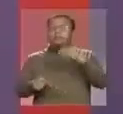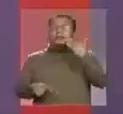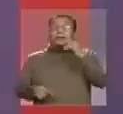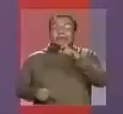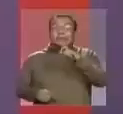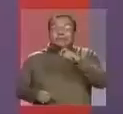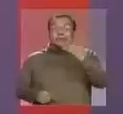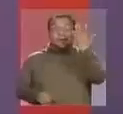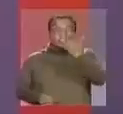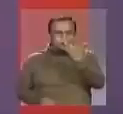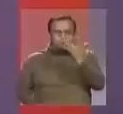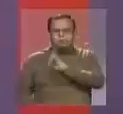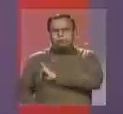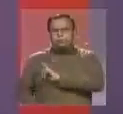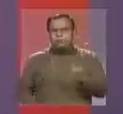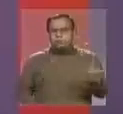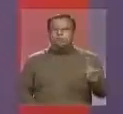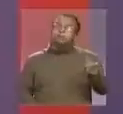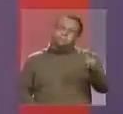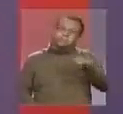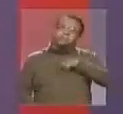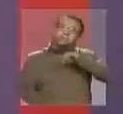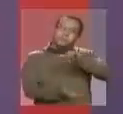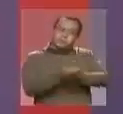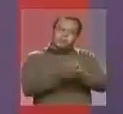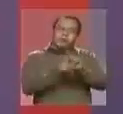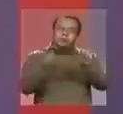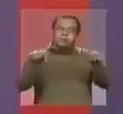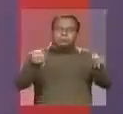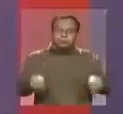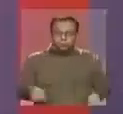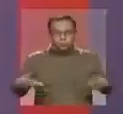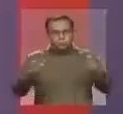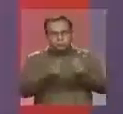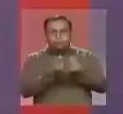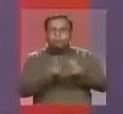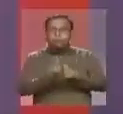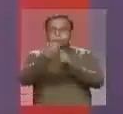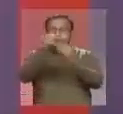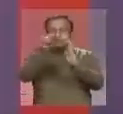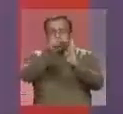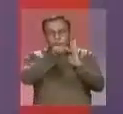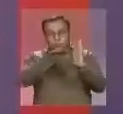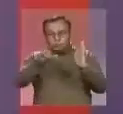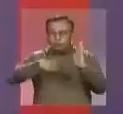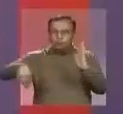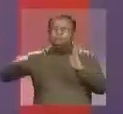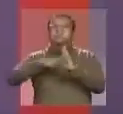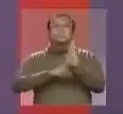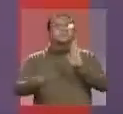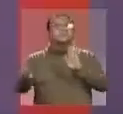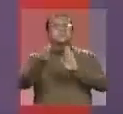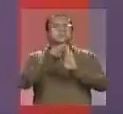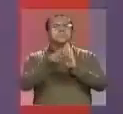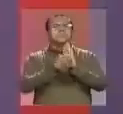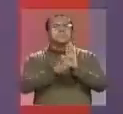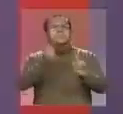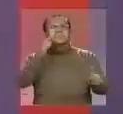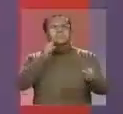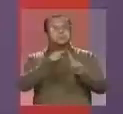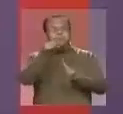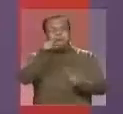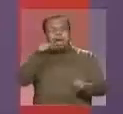eso siempre es importante hacer esa caracterización y también que las políticas públicas tengan ese elemento, por decirlo así,